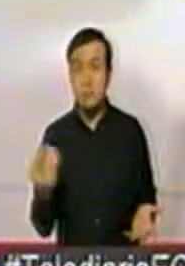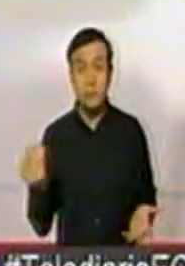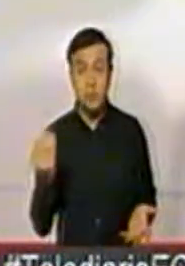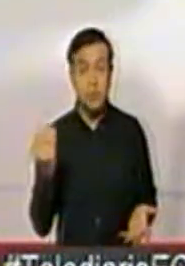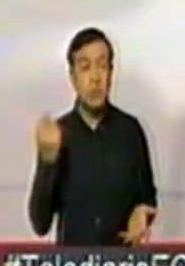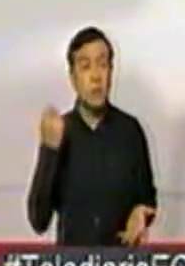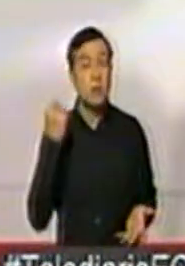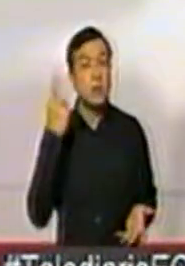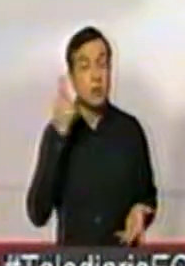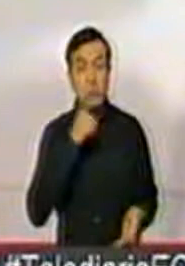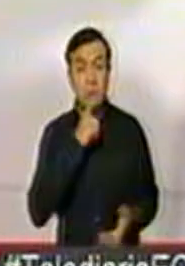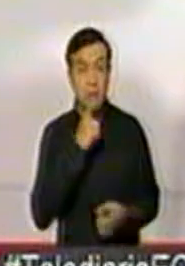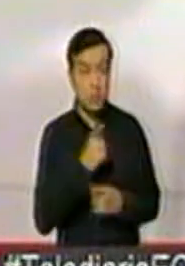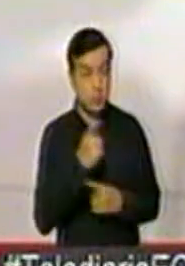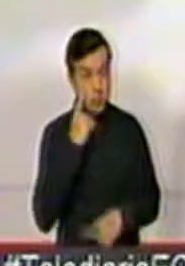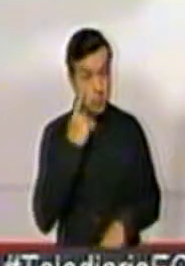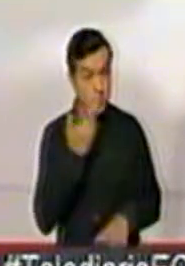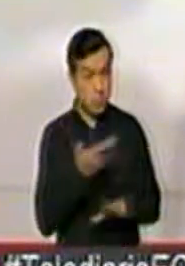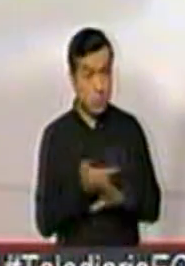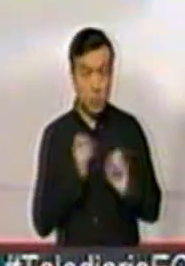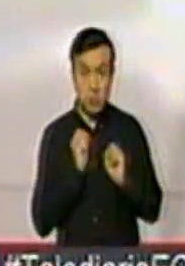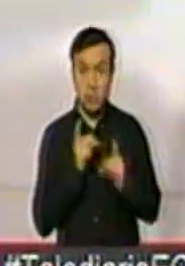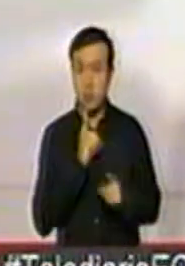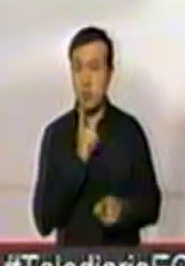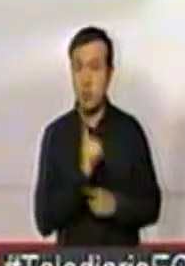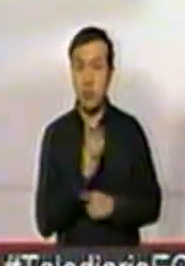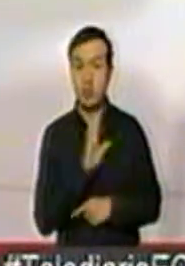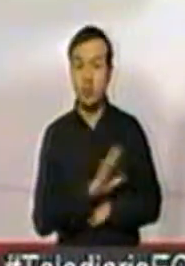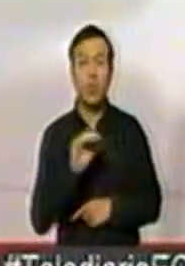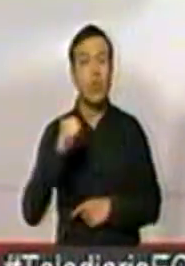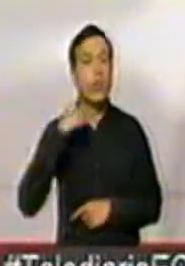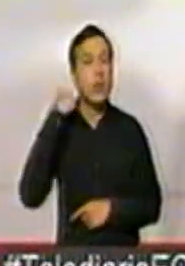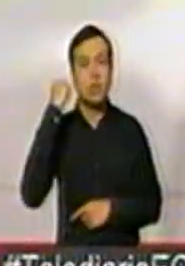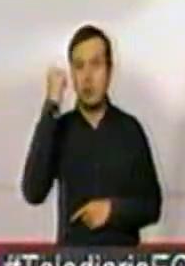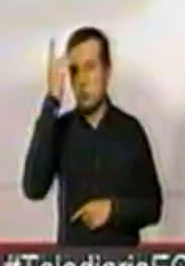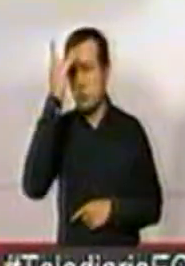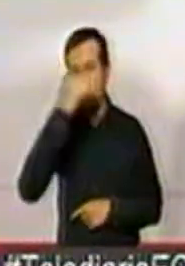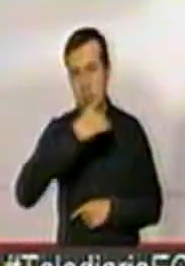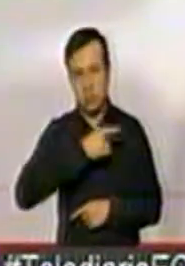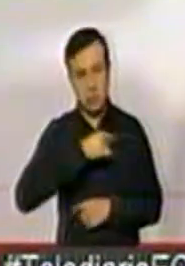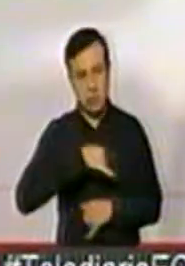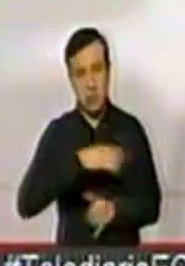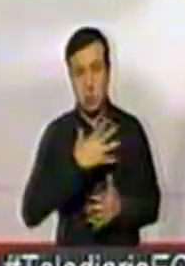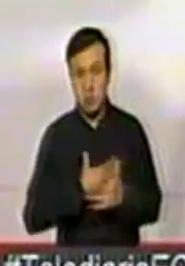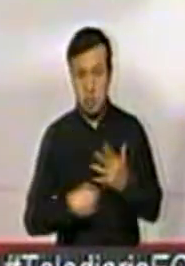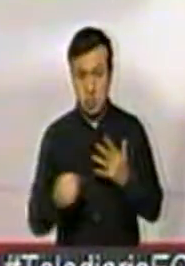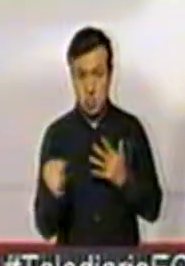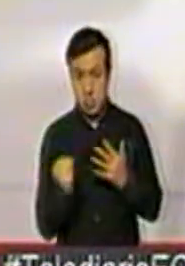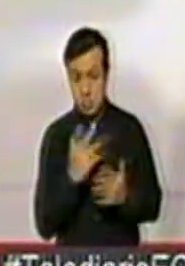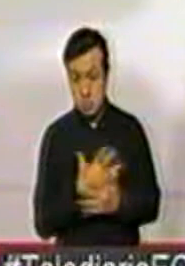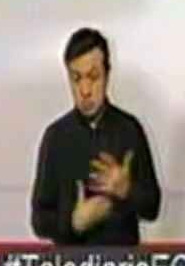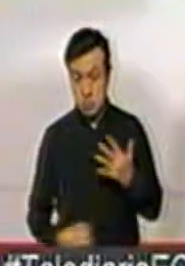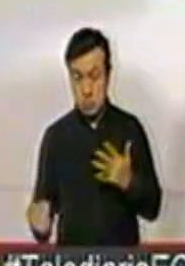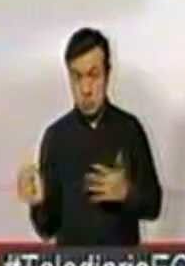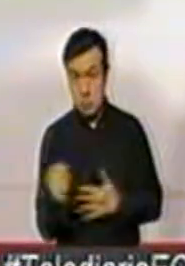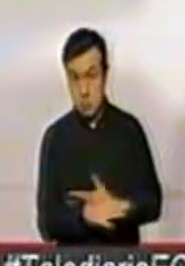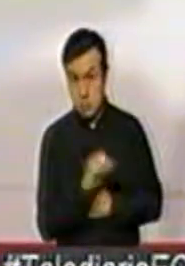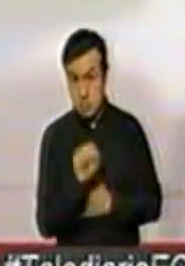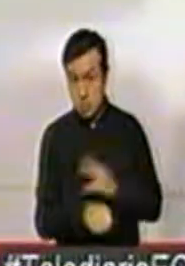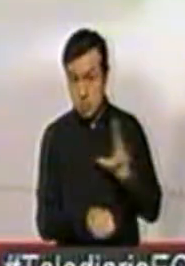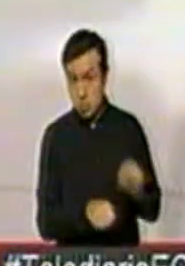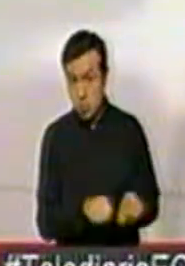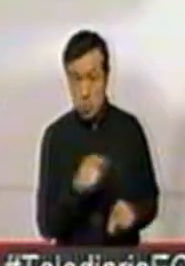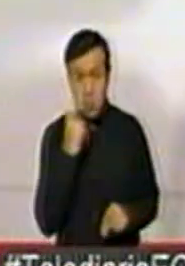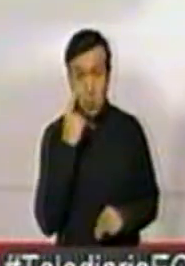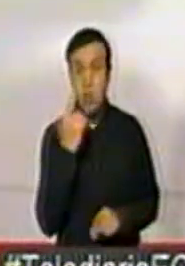víctimas de violación y que no les demos una oportunidad respecto al derecho de decidir si continúan o no continúan con el embarazo. Solo limitándonos